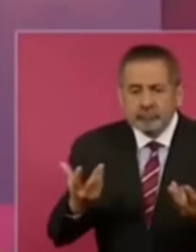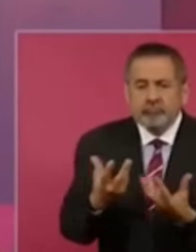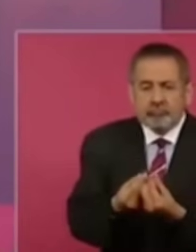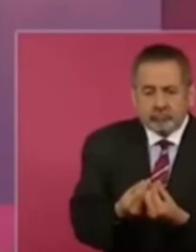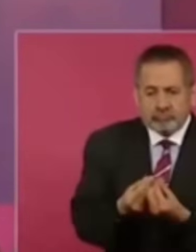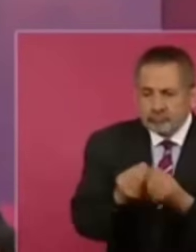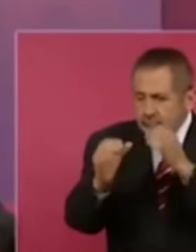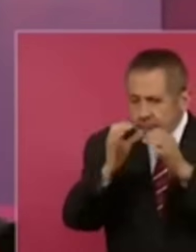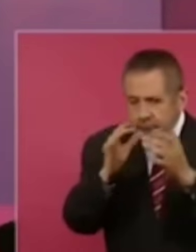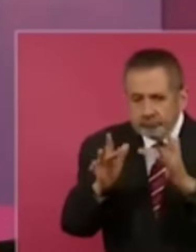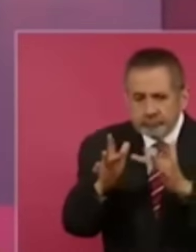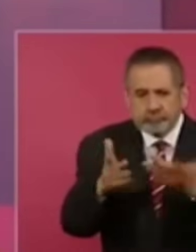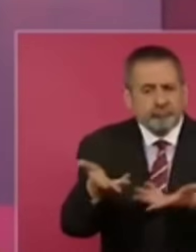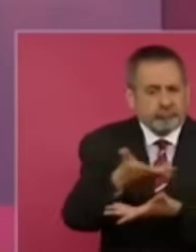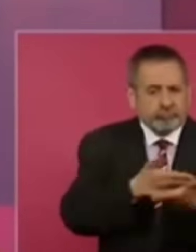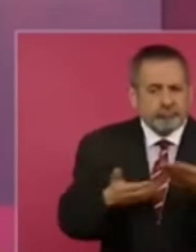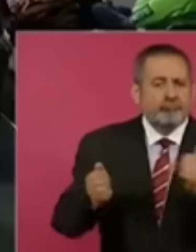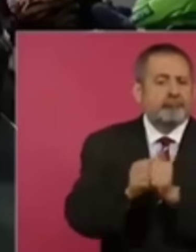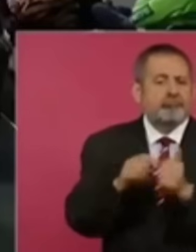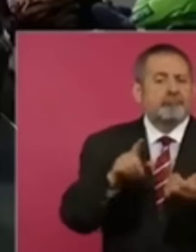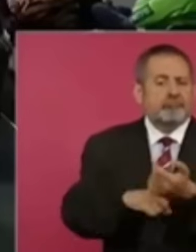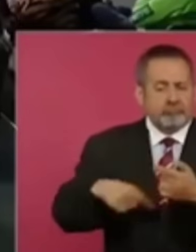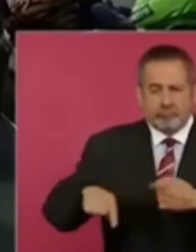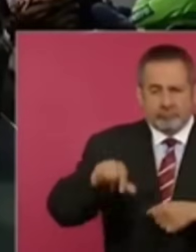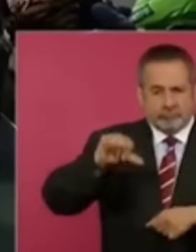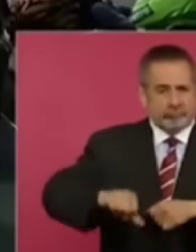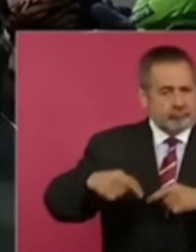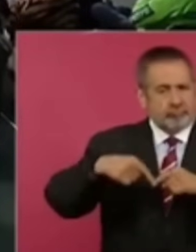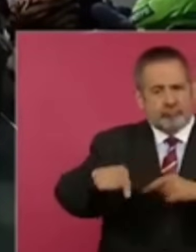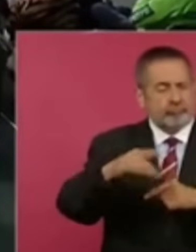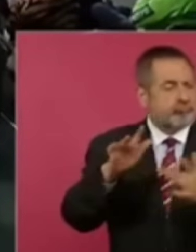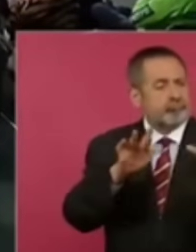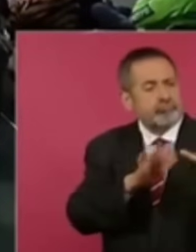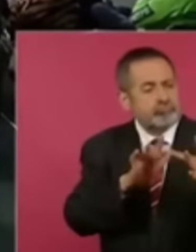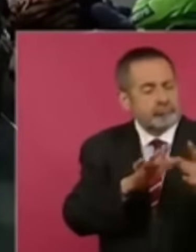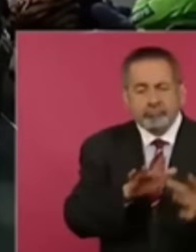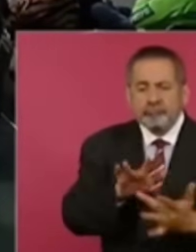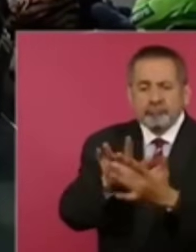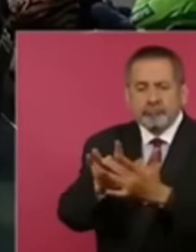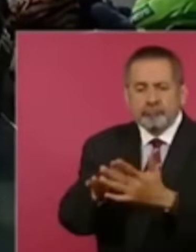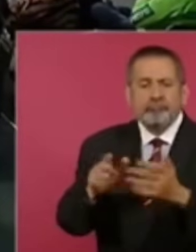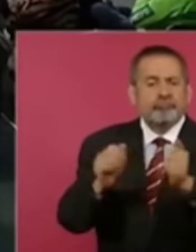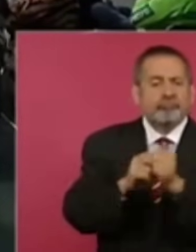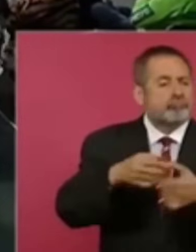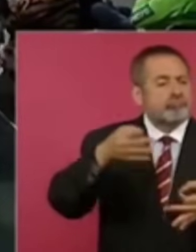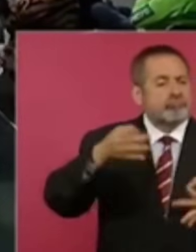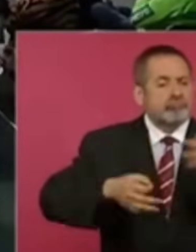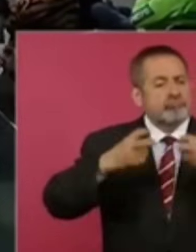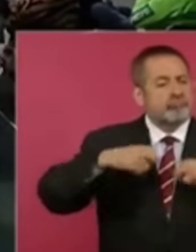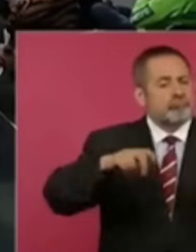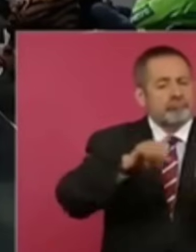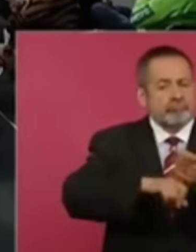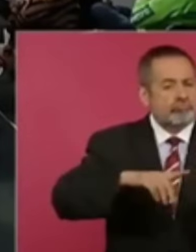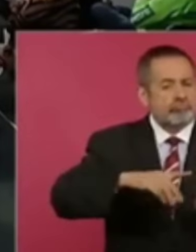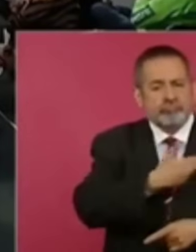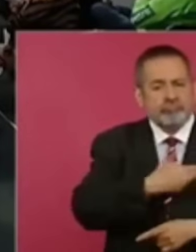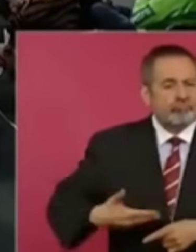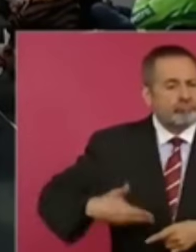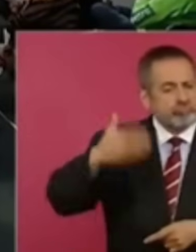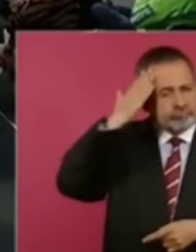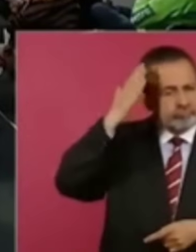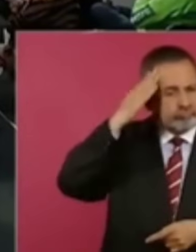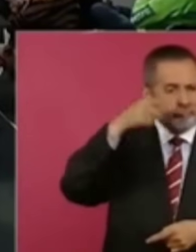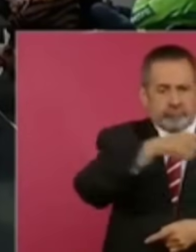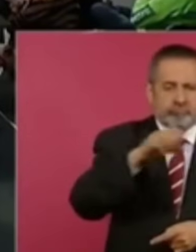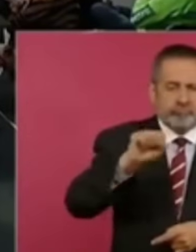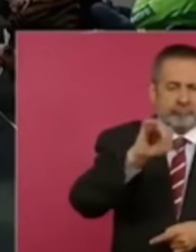la comunicación a partir de hoy con la ministra de la